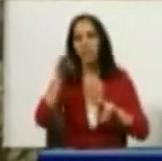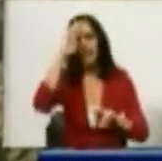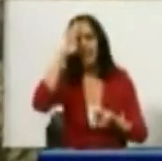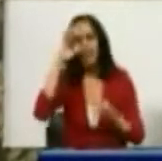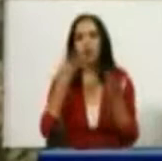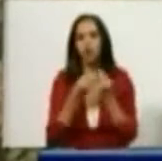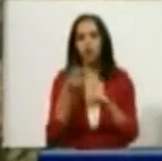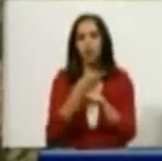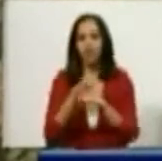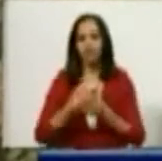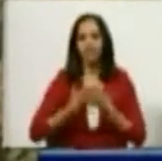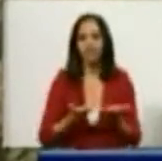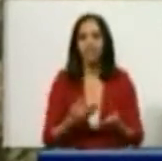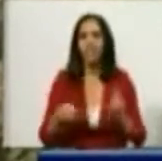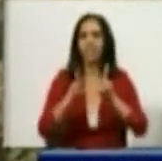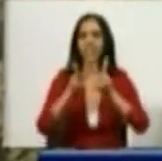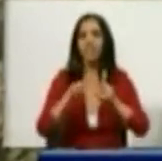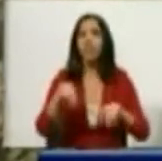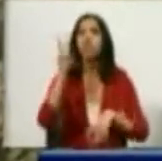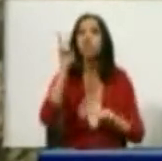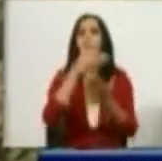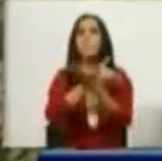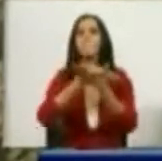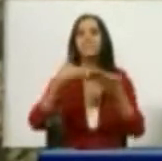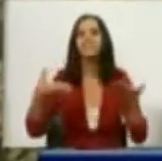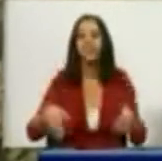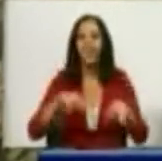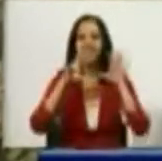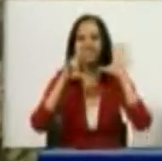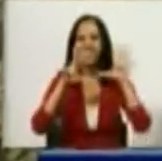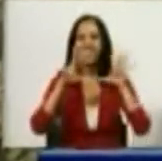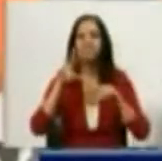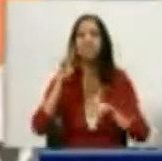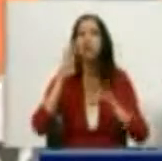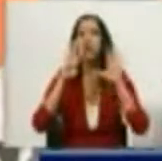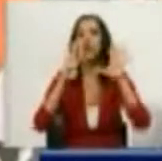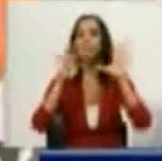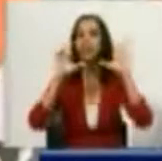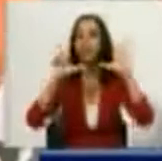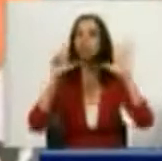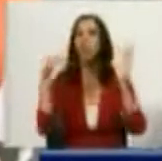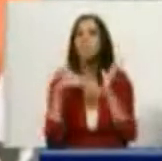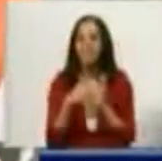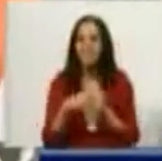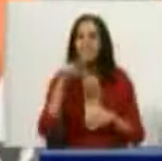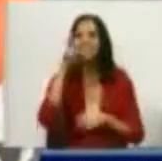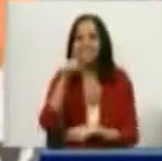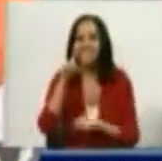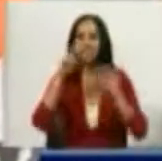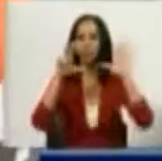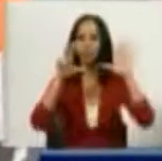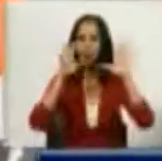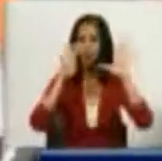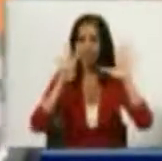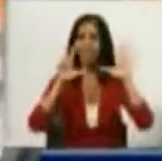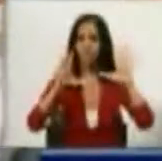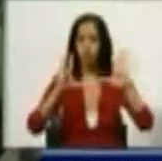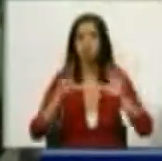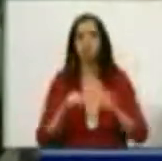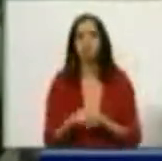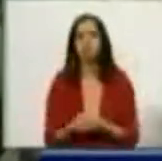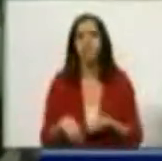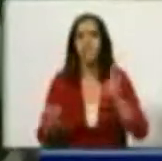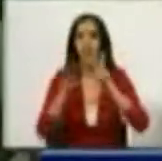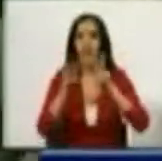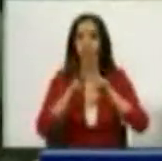donde estaremos entregando la vivienda dos millones trescientos noventa y ocho mil ciento noventa y ocho la